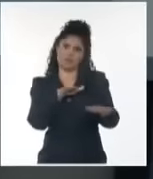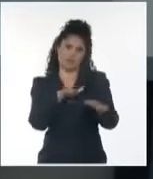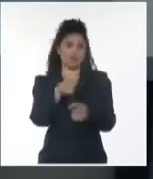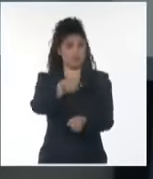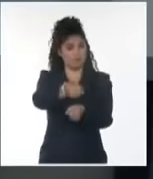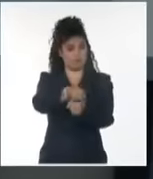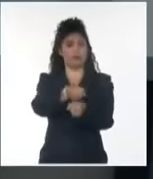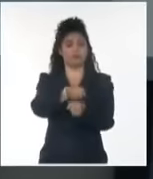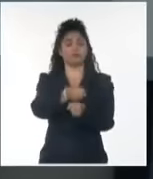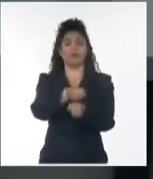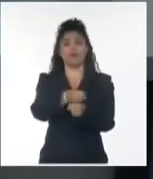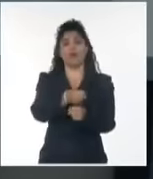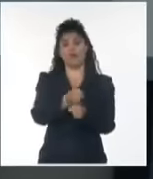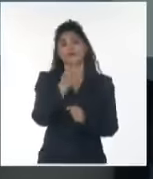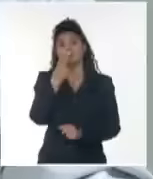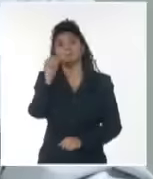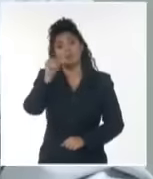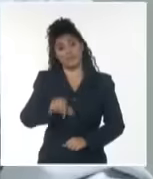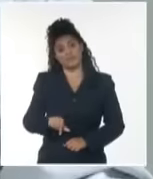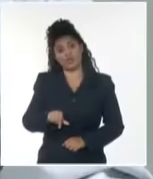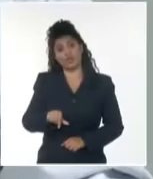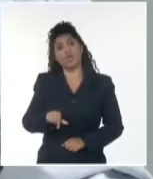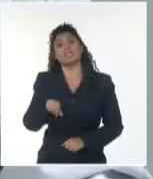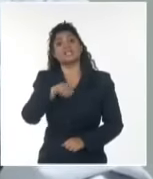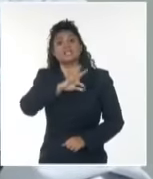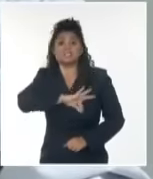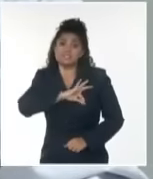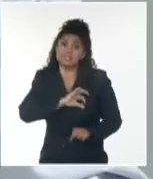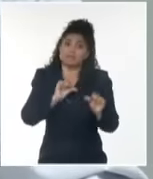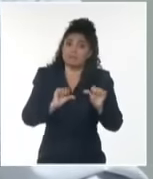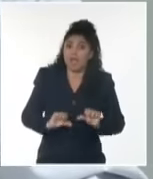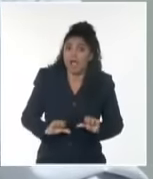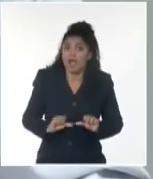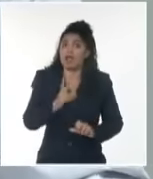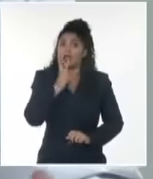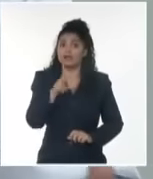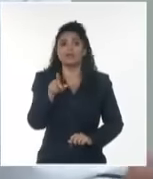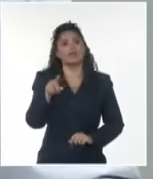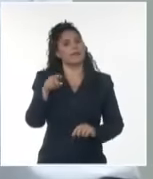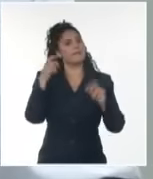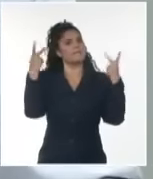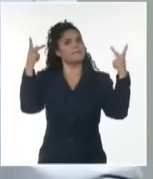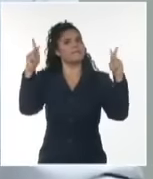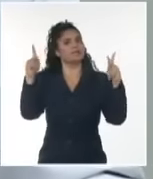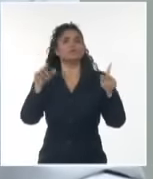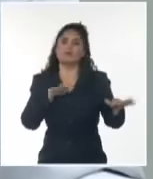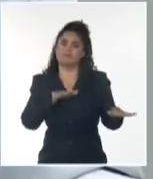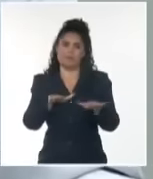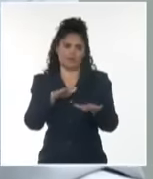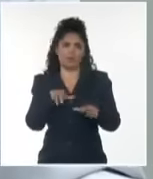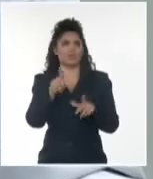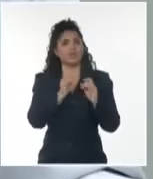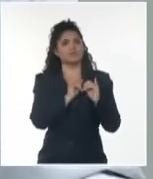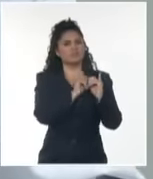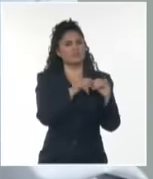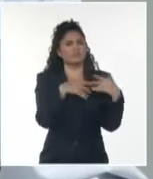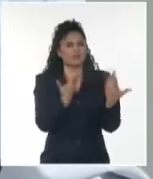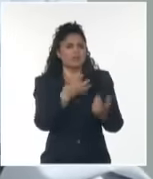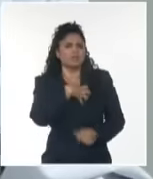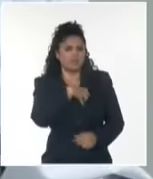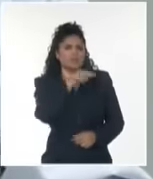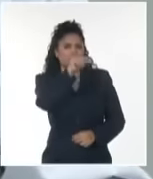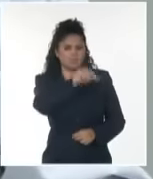brindar esa atención. Preparados, ya la información está dada. Y específicamente, ahí ellos son los que definen la conducta a